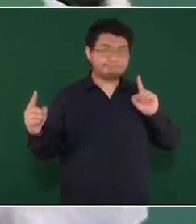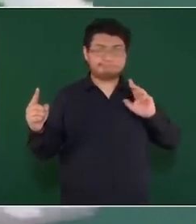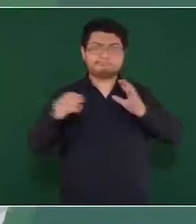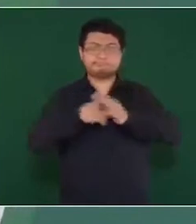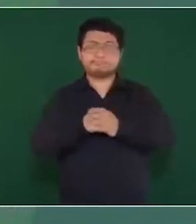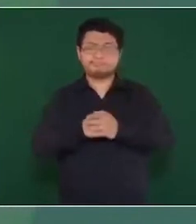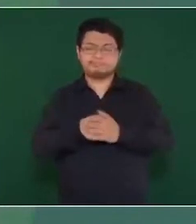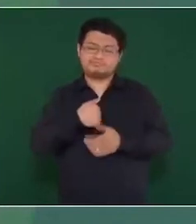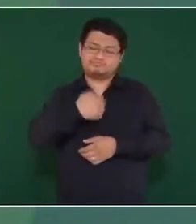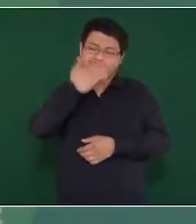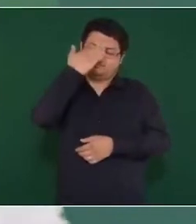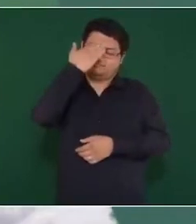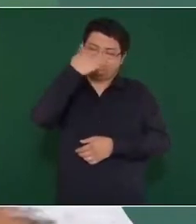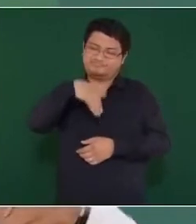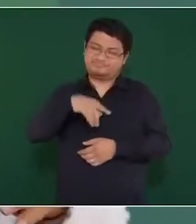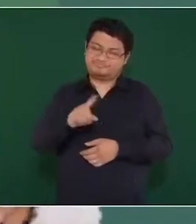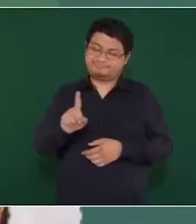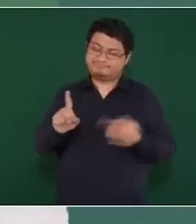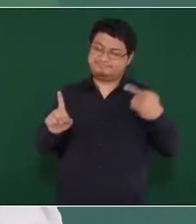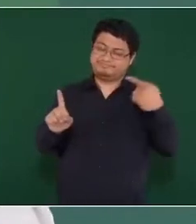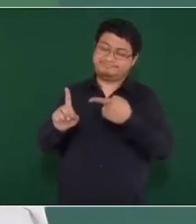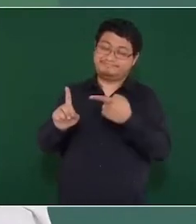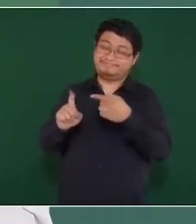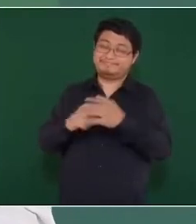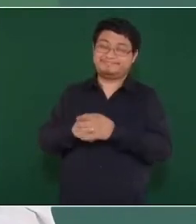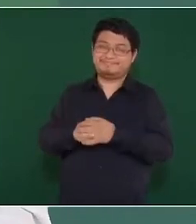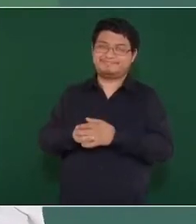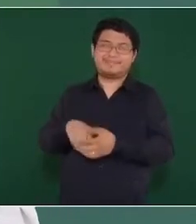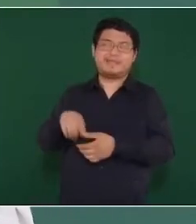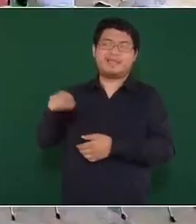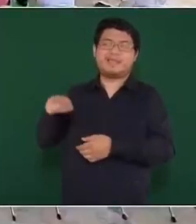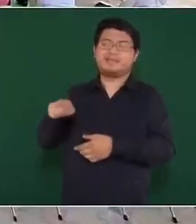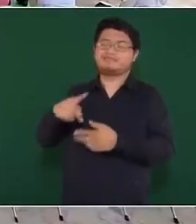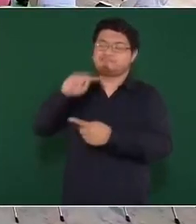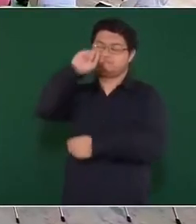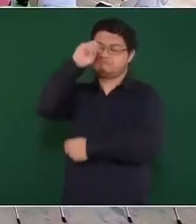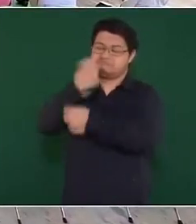porque sabía yo que eran árbitros vendidos.